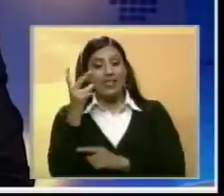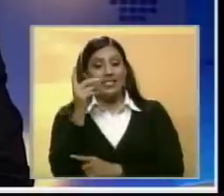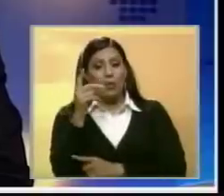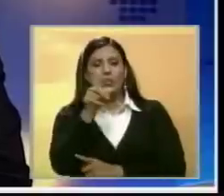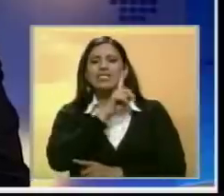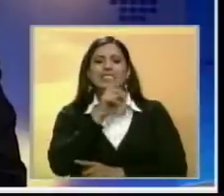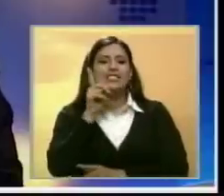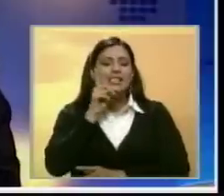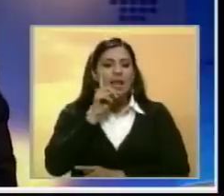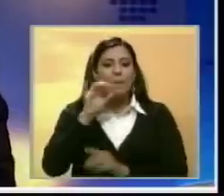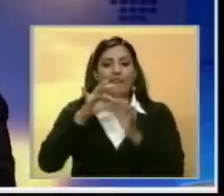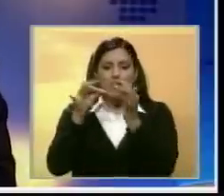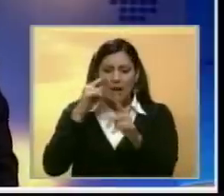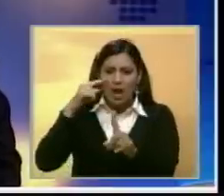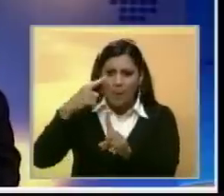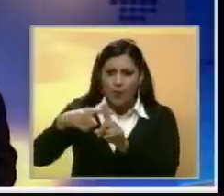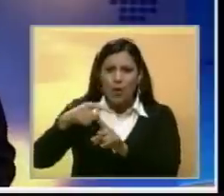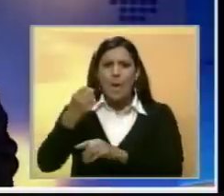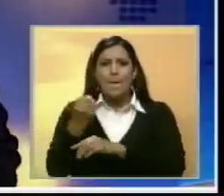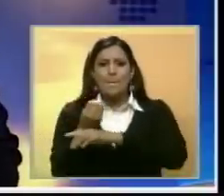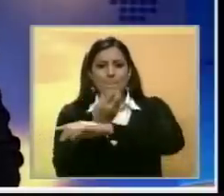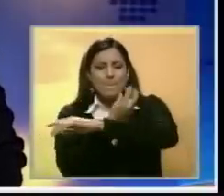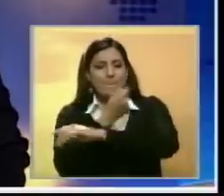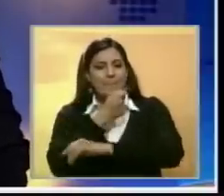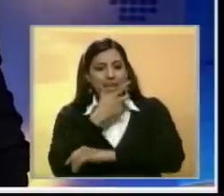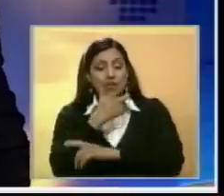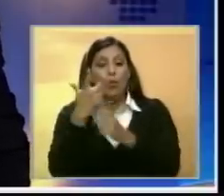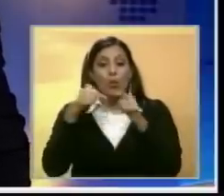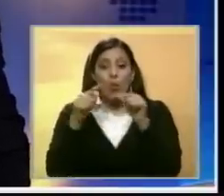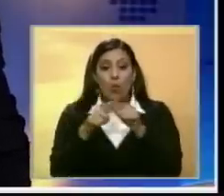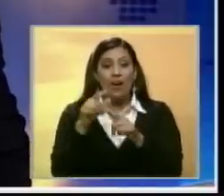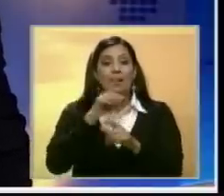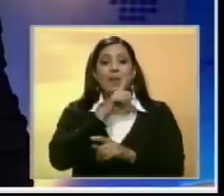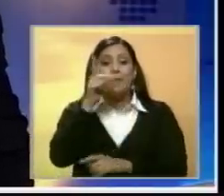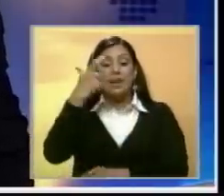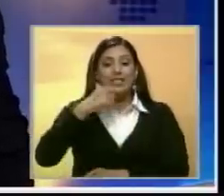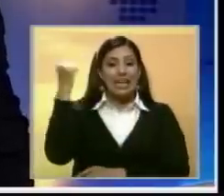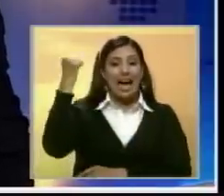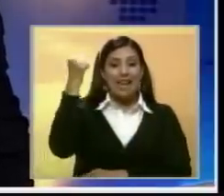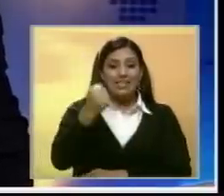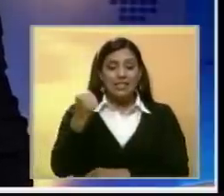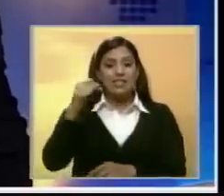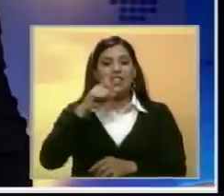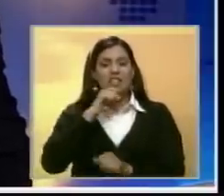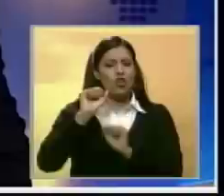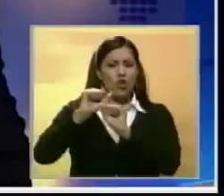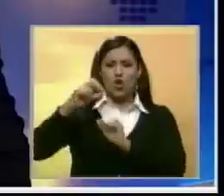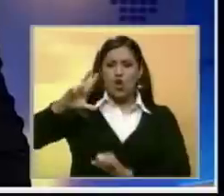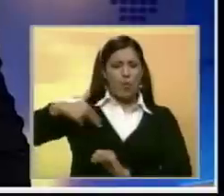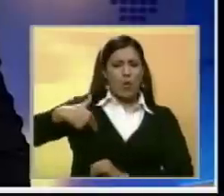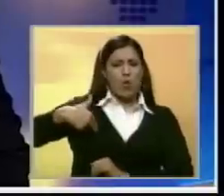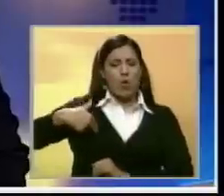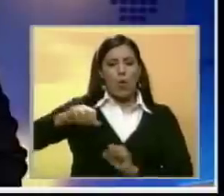fue identificado por sus familiares en la morgue de Bellomonte. Aseguran que la víctima fue asesinada por resistirse al